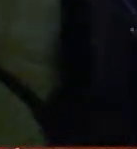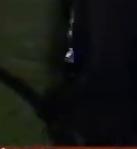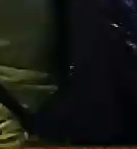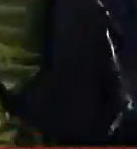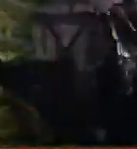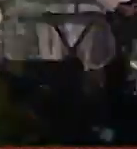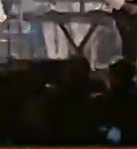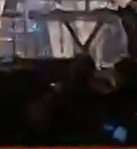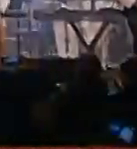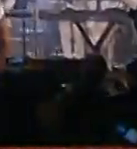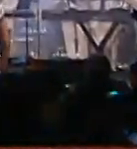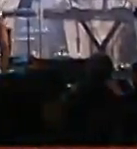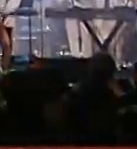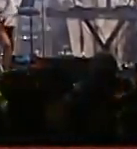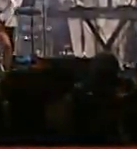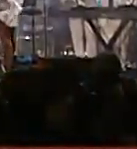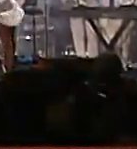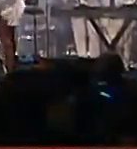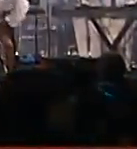más.